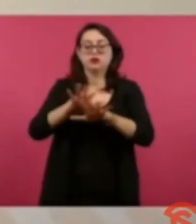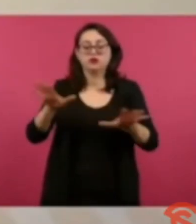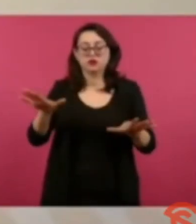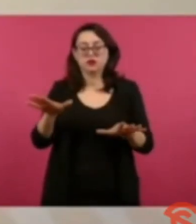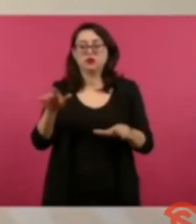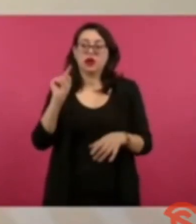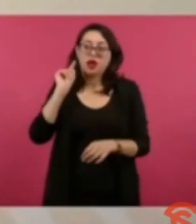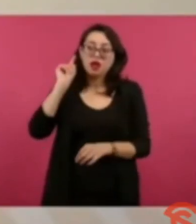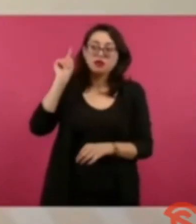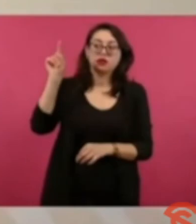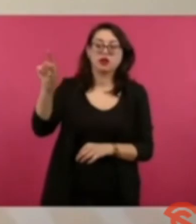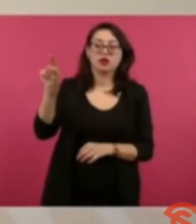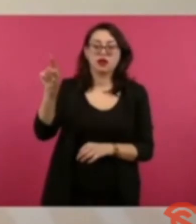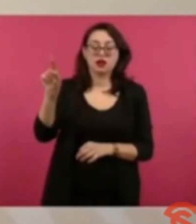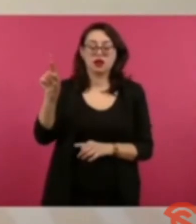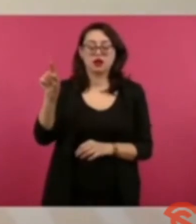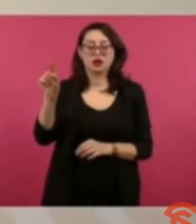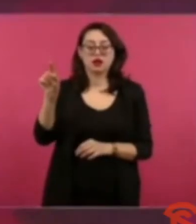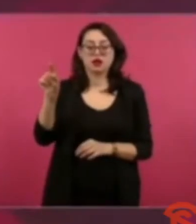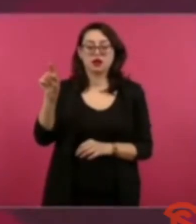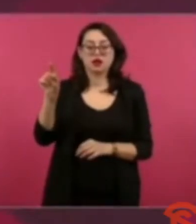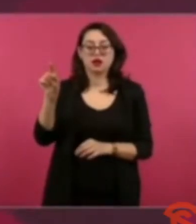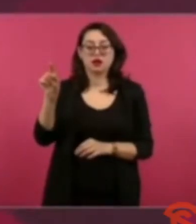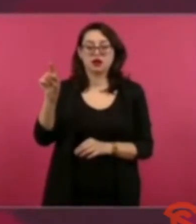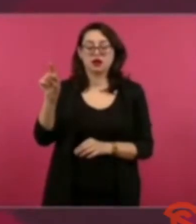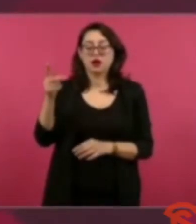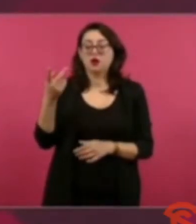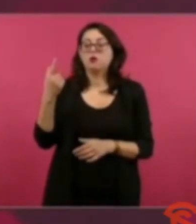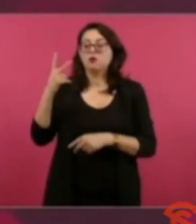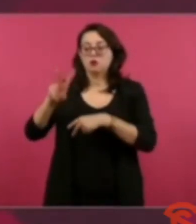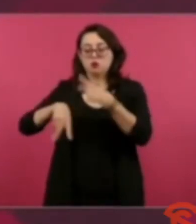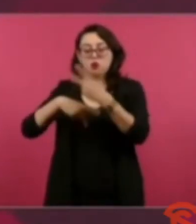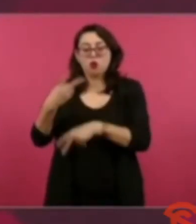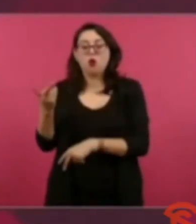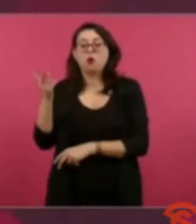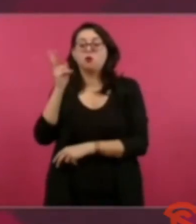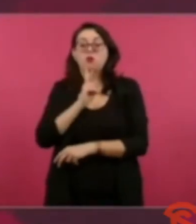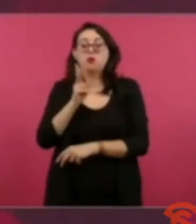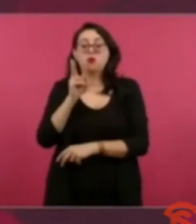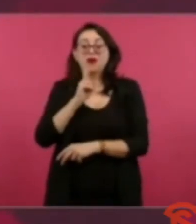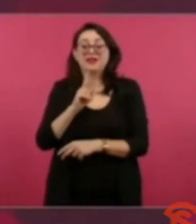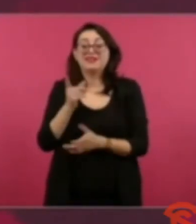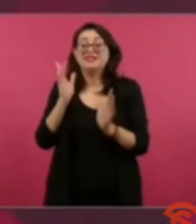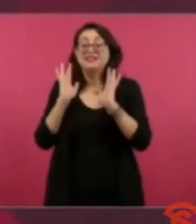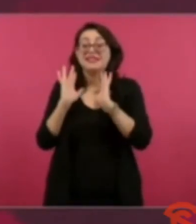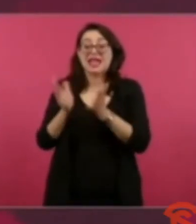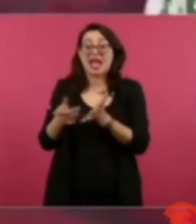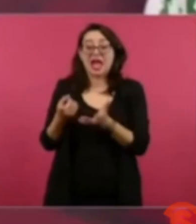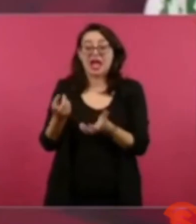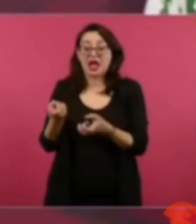ya, supervisión, no inauguración, en tren,